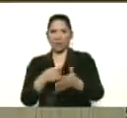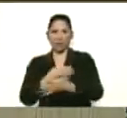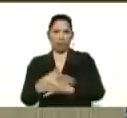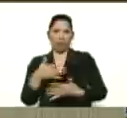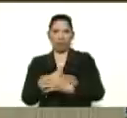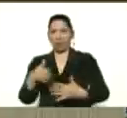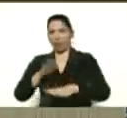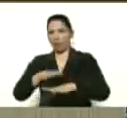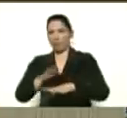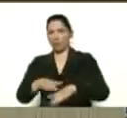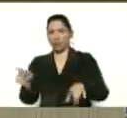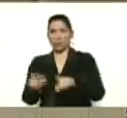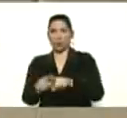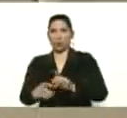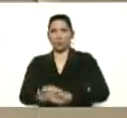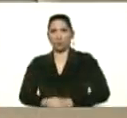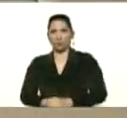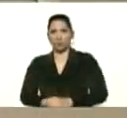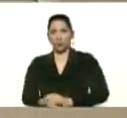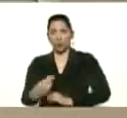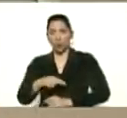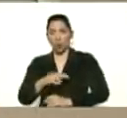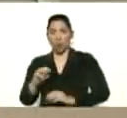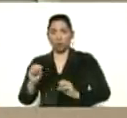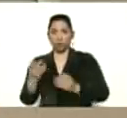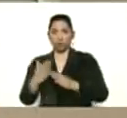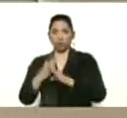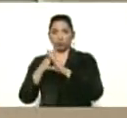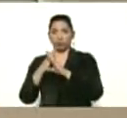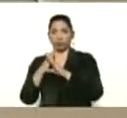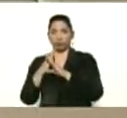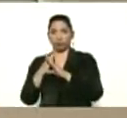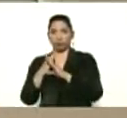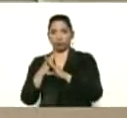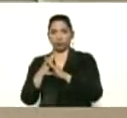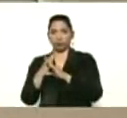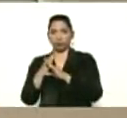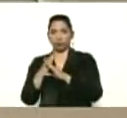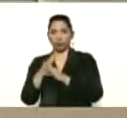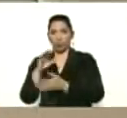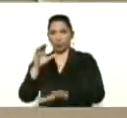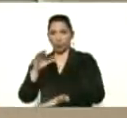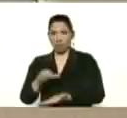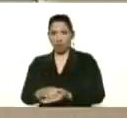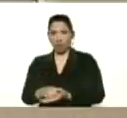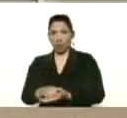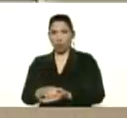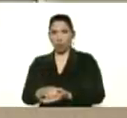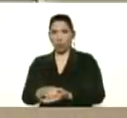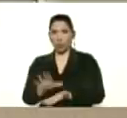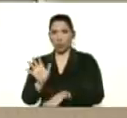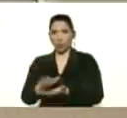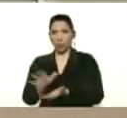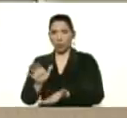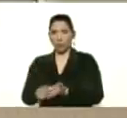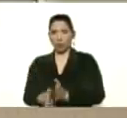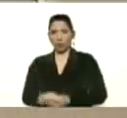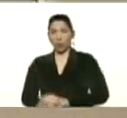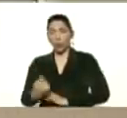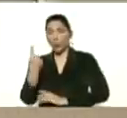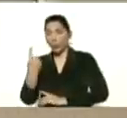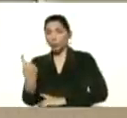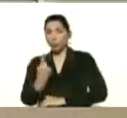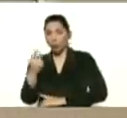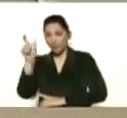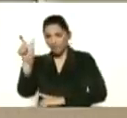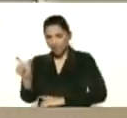está ocurriendo, lo que ocurrió, porque ya hemos logrado también contener allí en el estado Nueva Esparta. Que